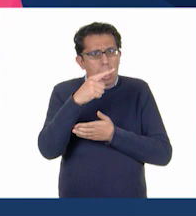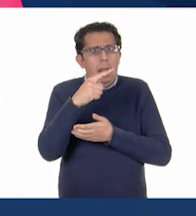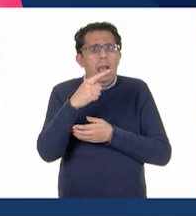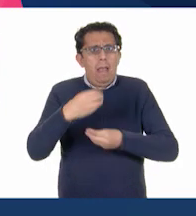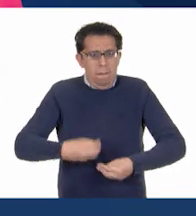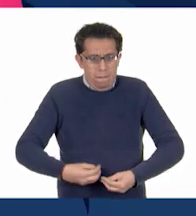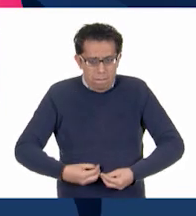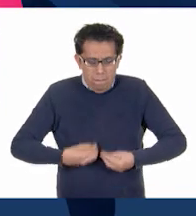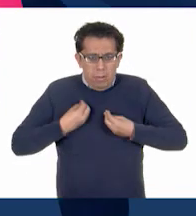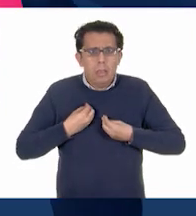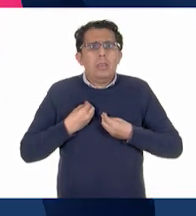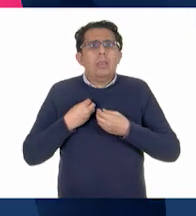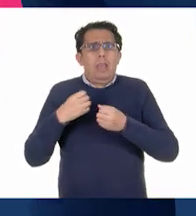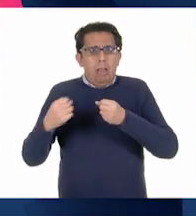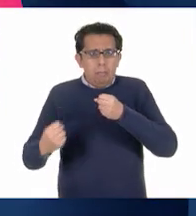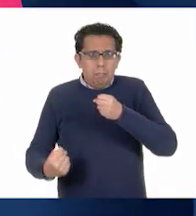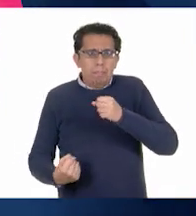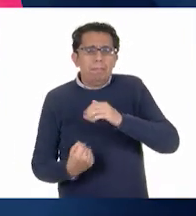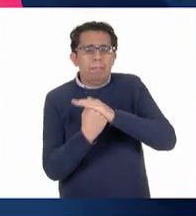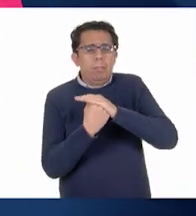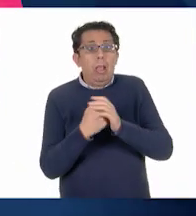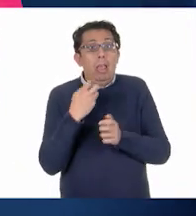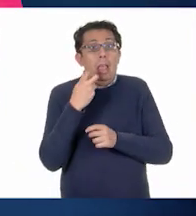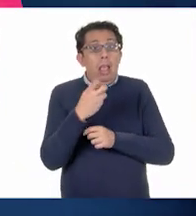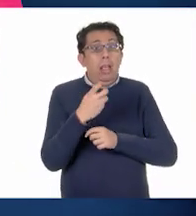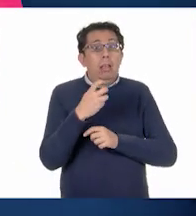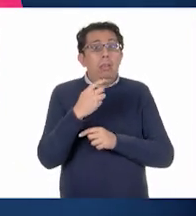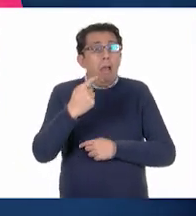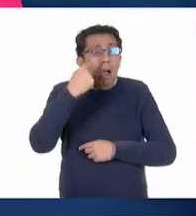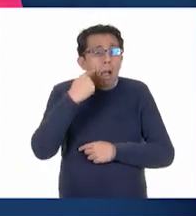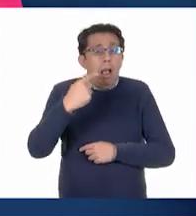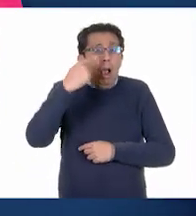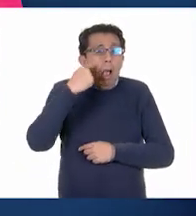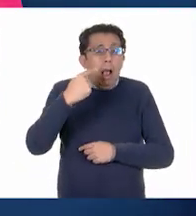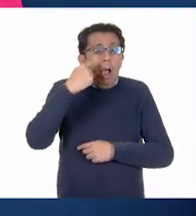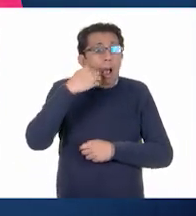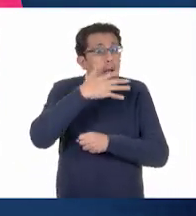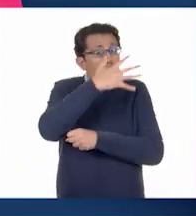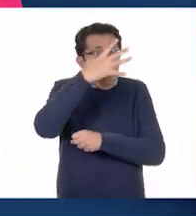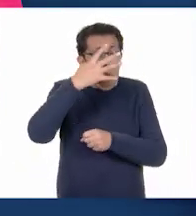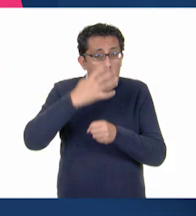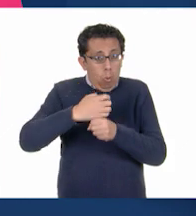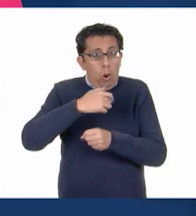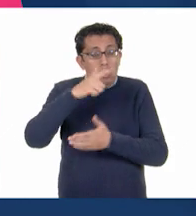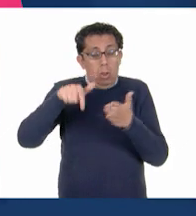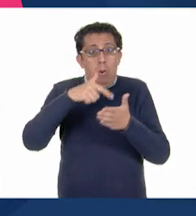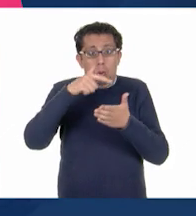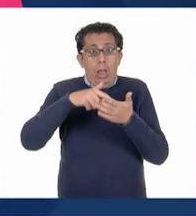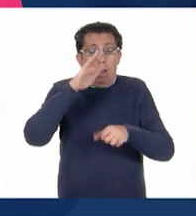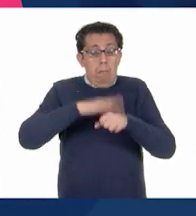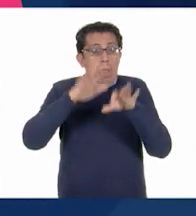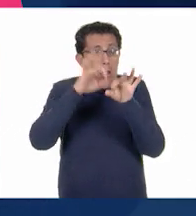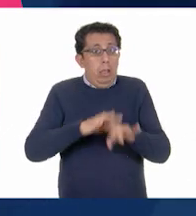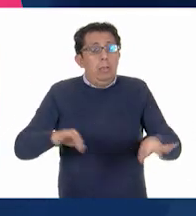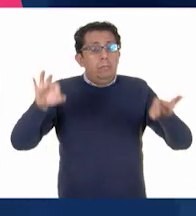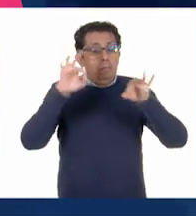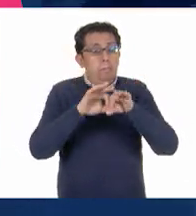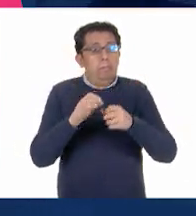Tierra. Es el cuarto elemento químico con mayor presencia en el universo después del hidrógeno, el helio y el oxígeno.